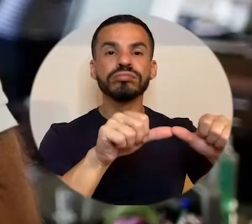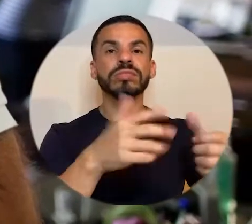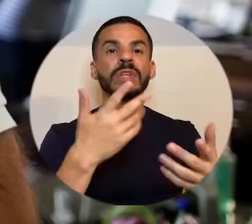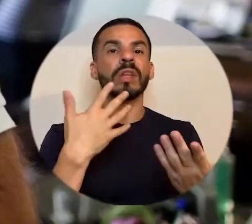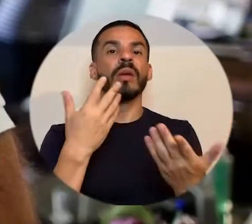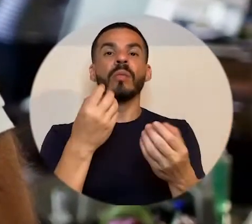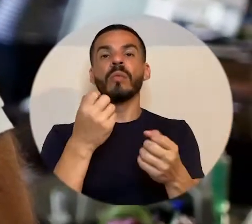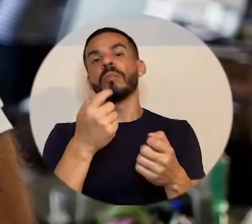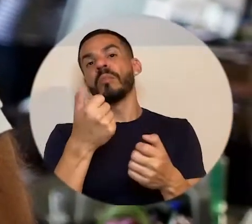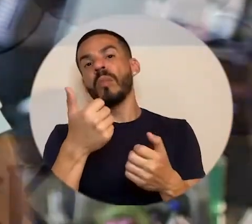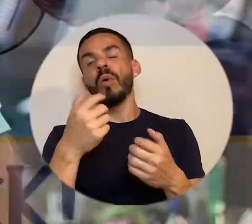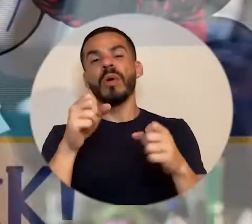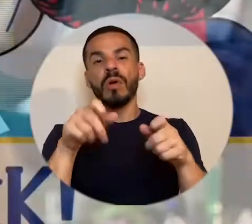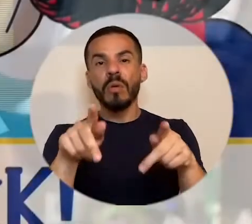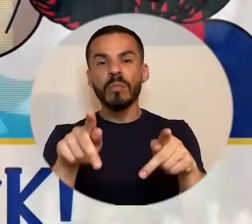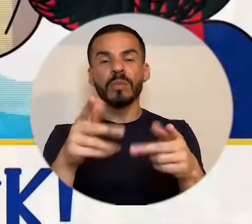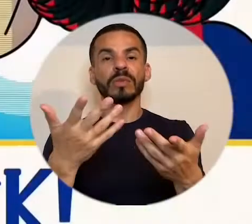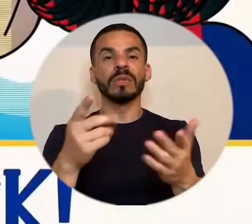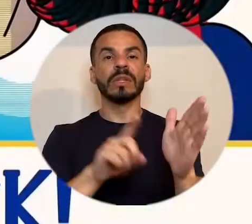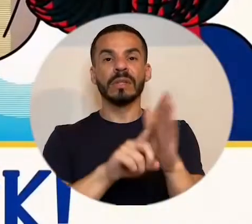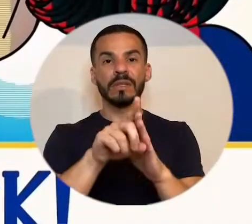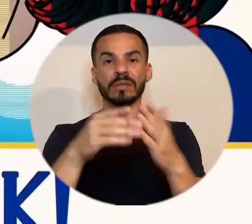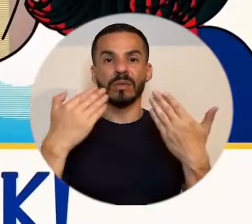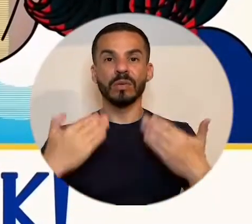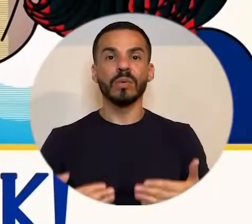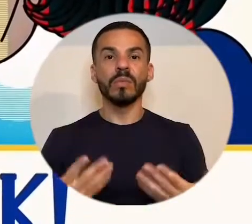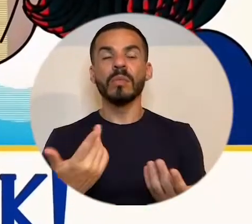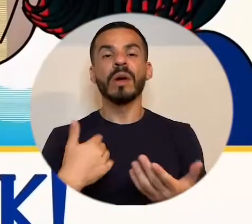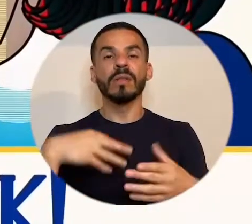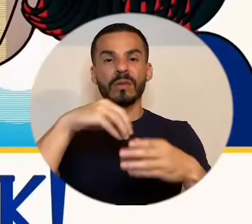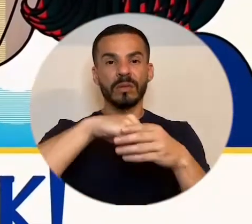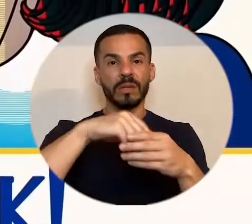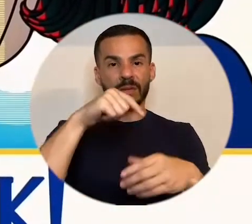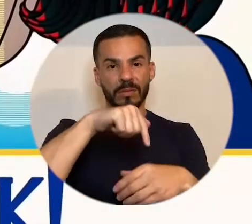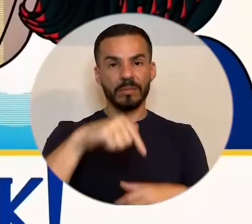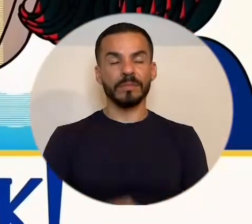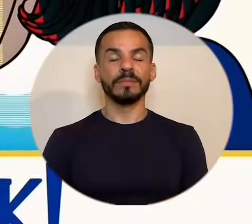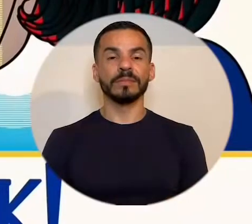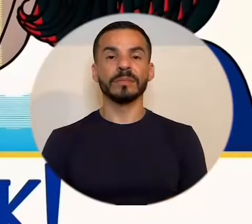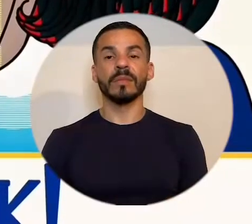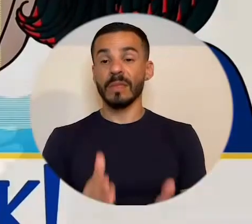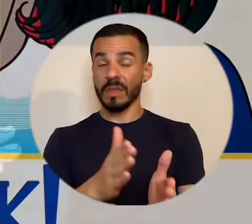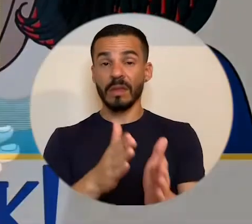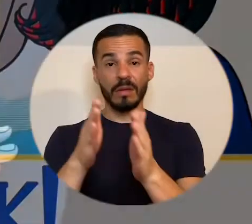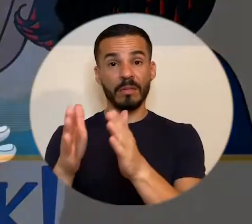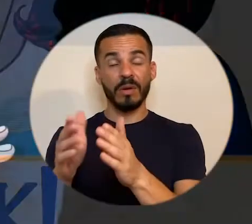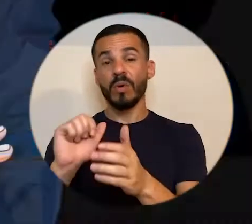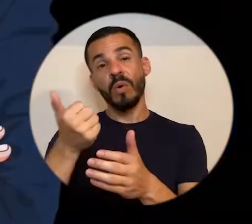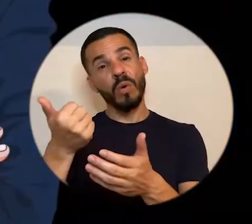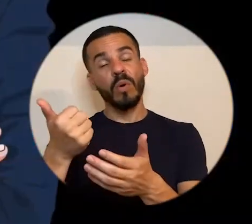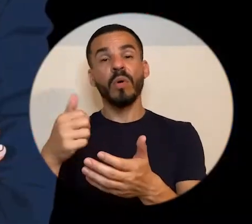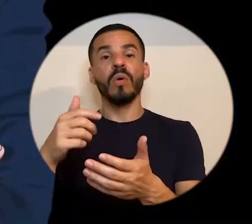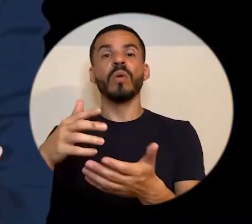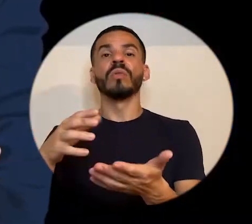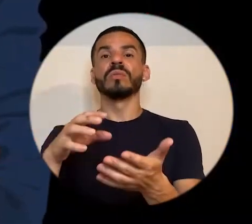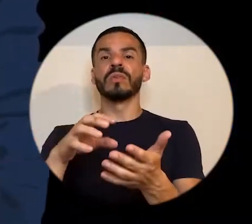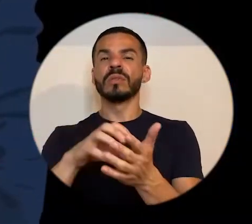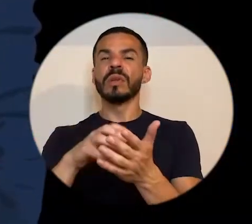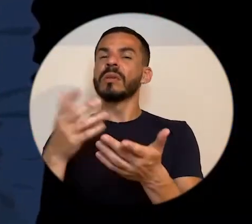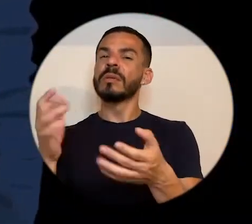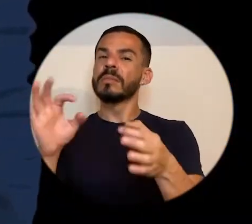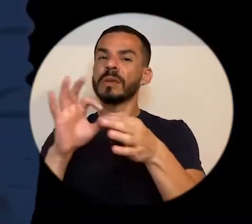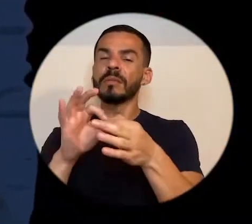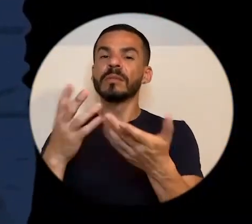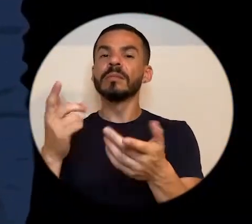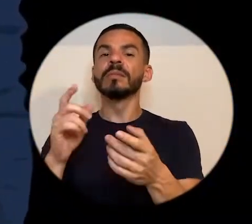migratorios ante las escasas oportunidades de desarrollo humano que encuentran la población. Por otra parte, otro cuestionamiento